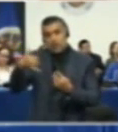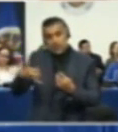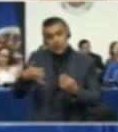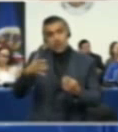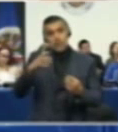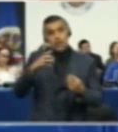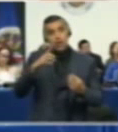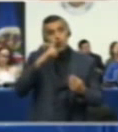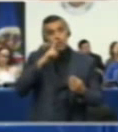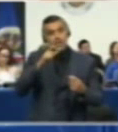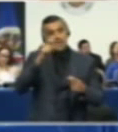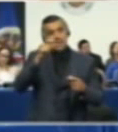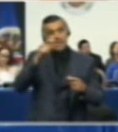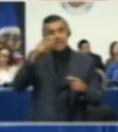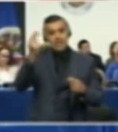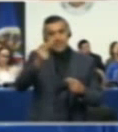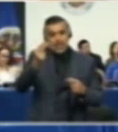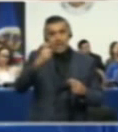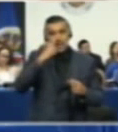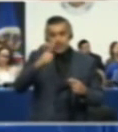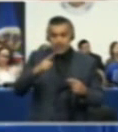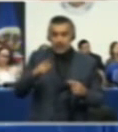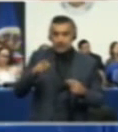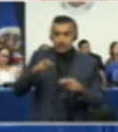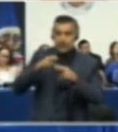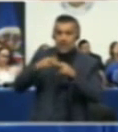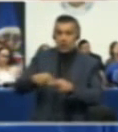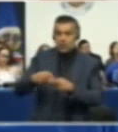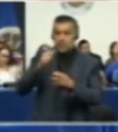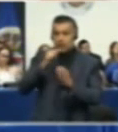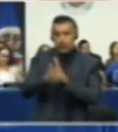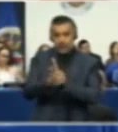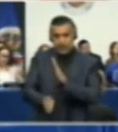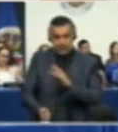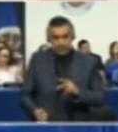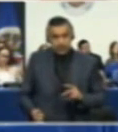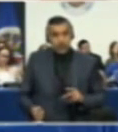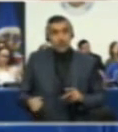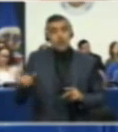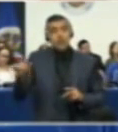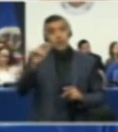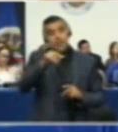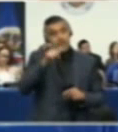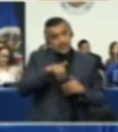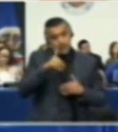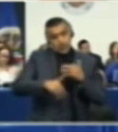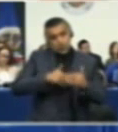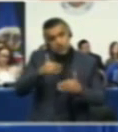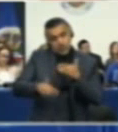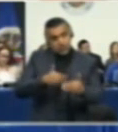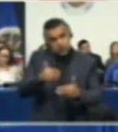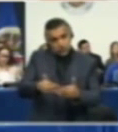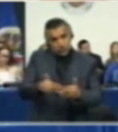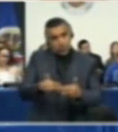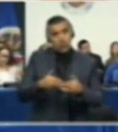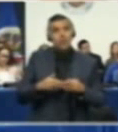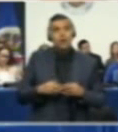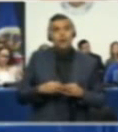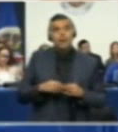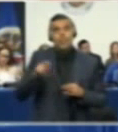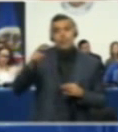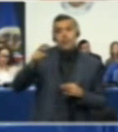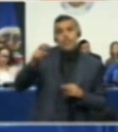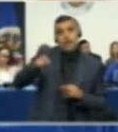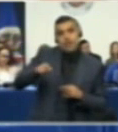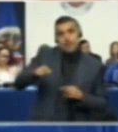caso de oposición debería judicializarse. En el mismo proceso de interdicción debe establecerse la diversidad de facultades